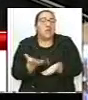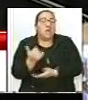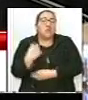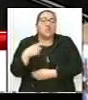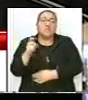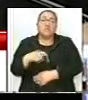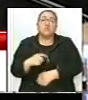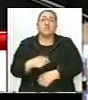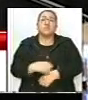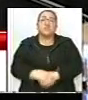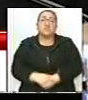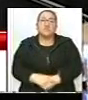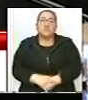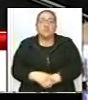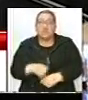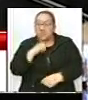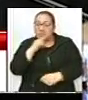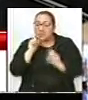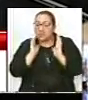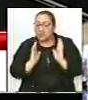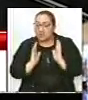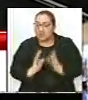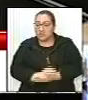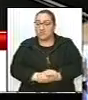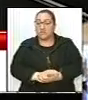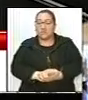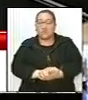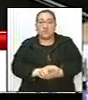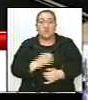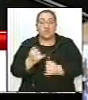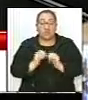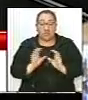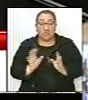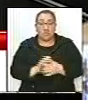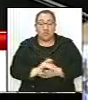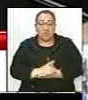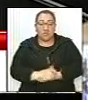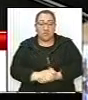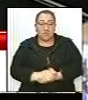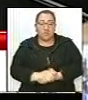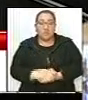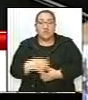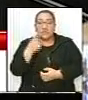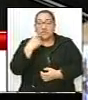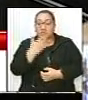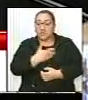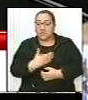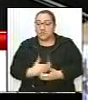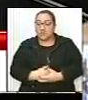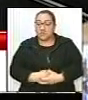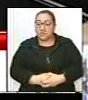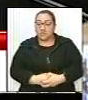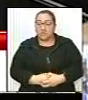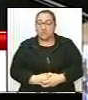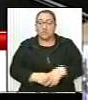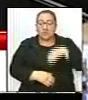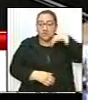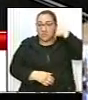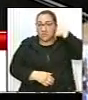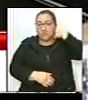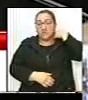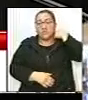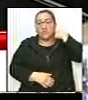necesario ser atendidos. Para finalizar, señor presidente, solamente